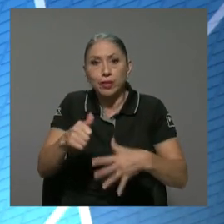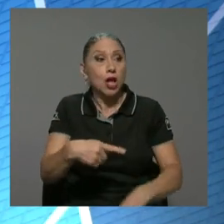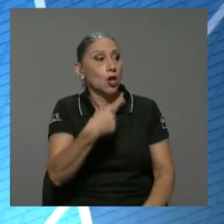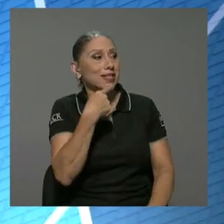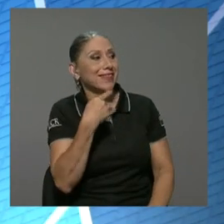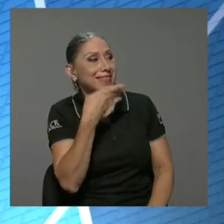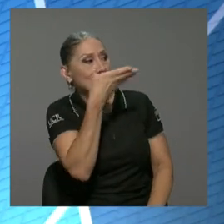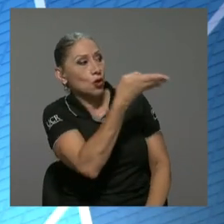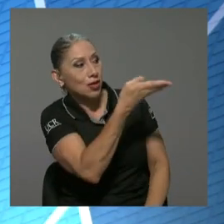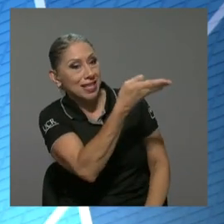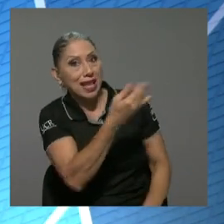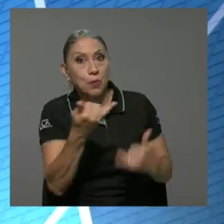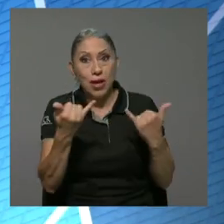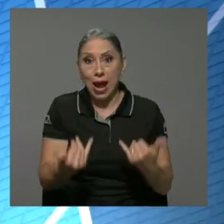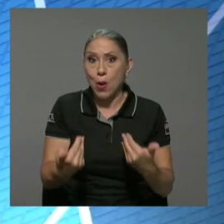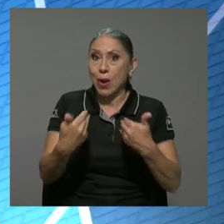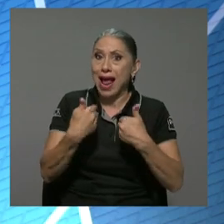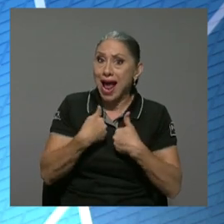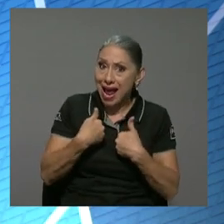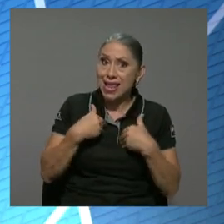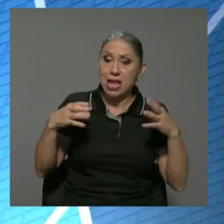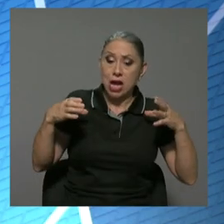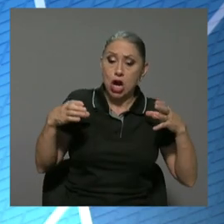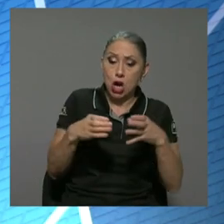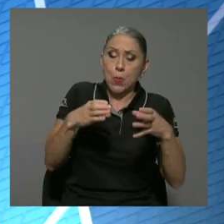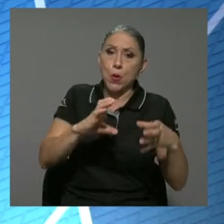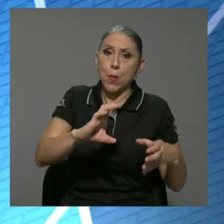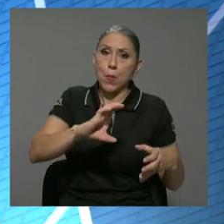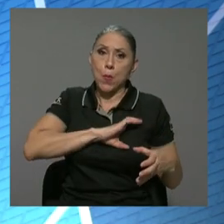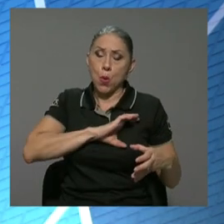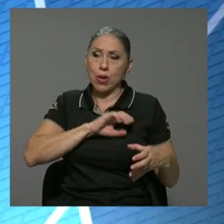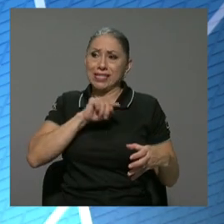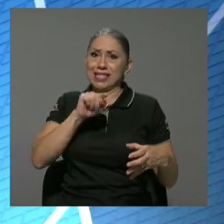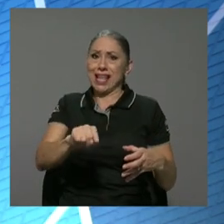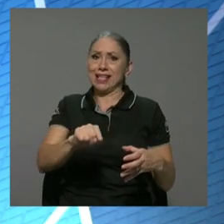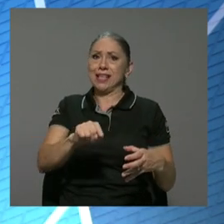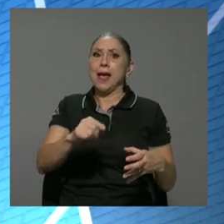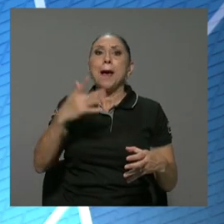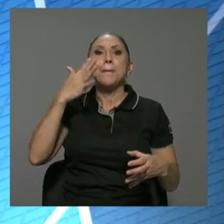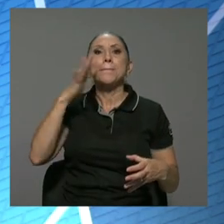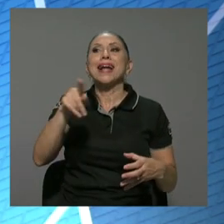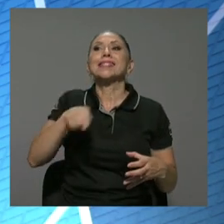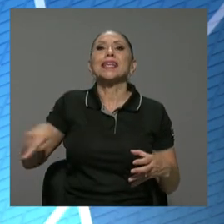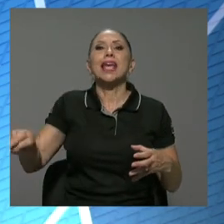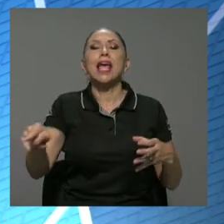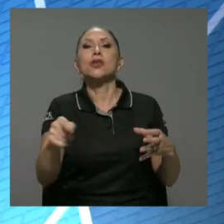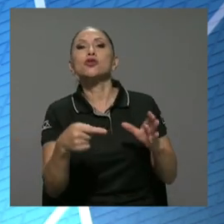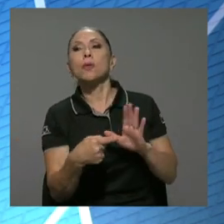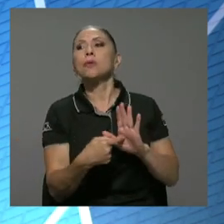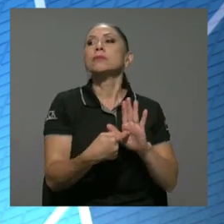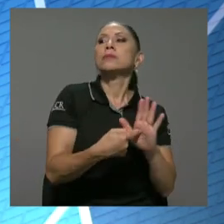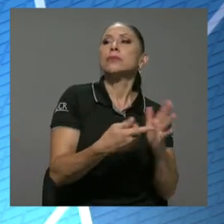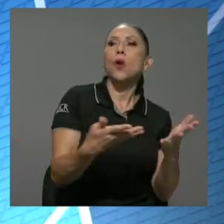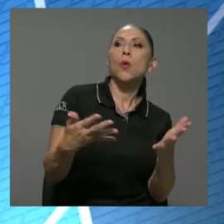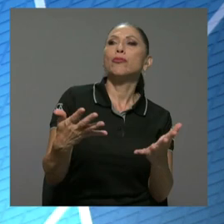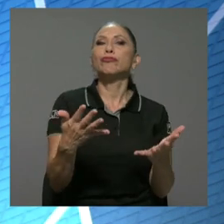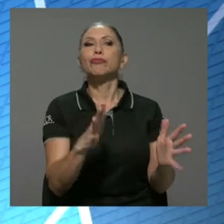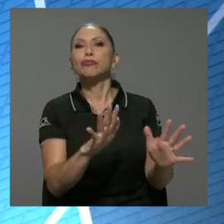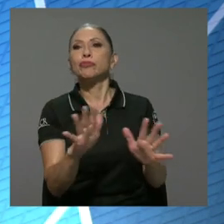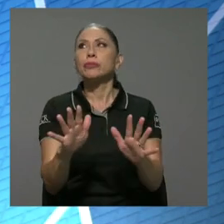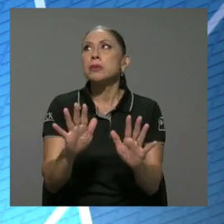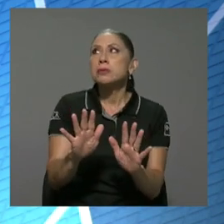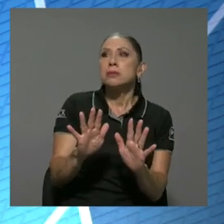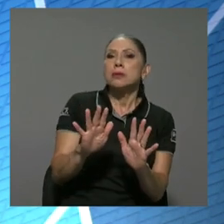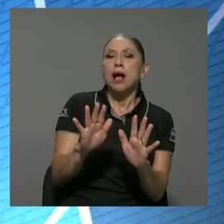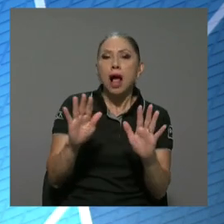fuerzas policiales tan fuertes que parecen intimidar al movimiento de educación. Entonces, me